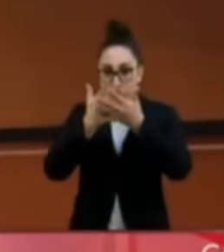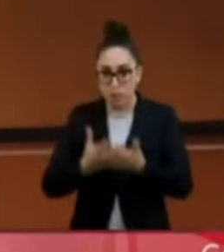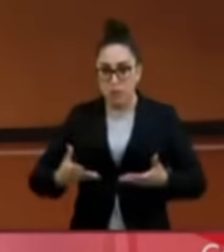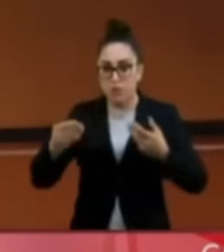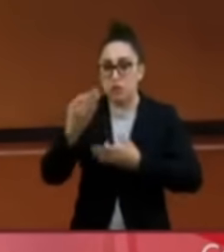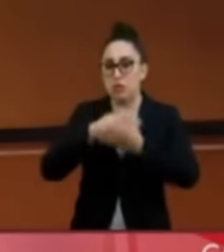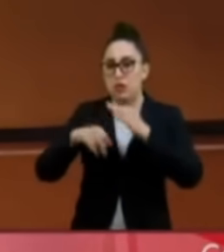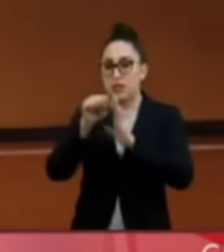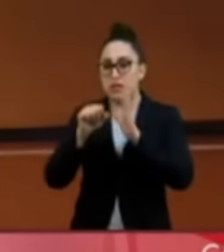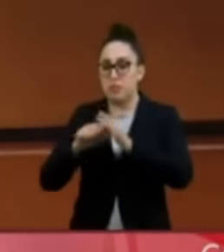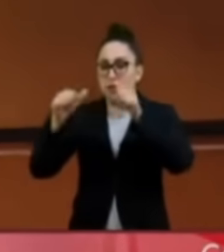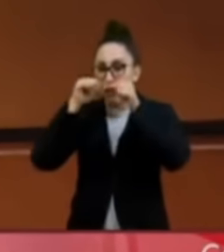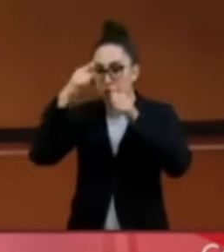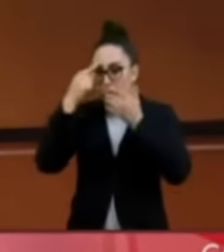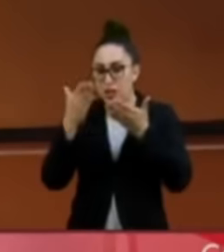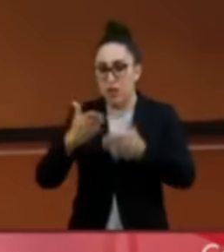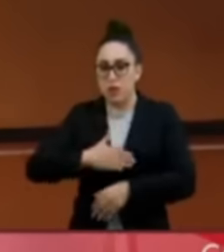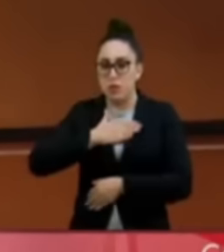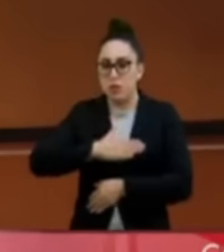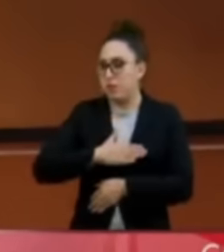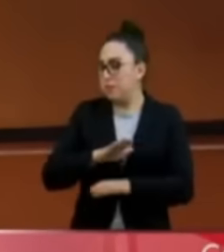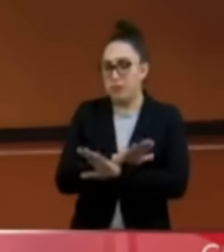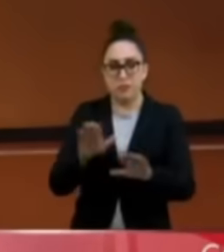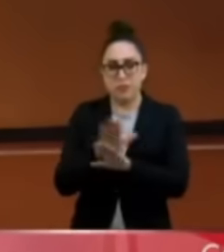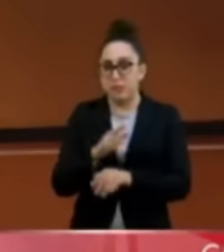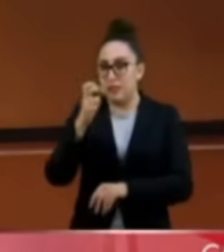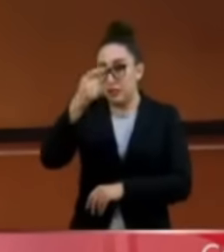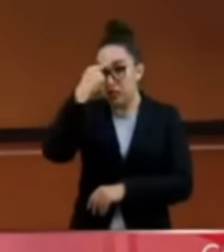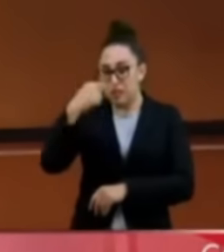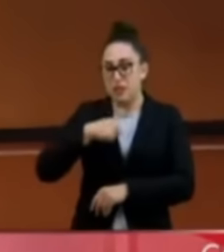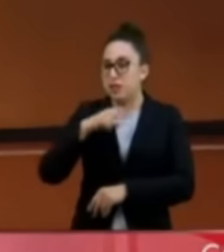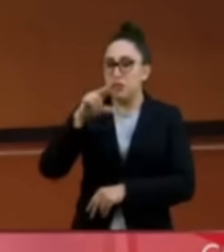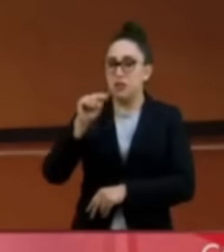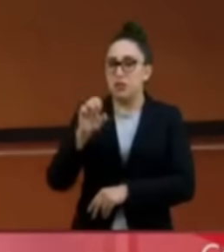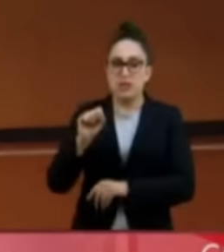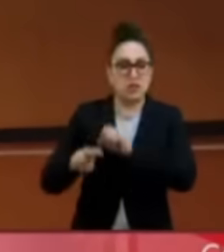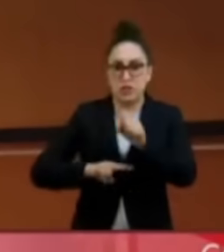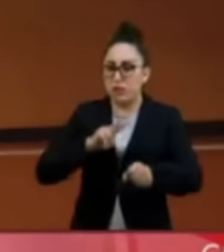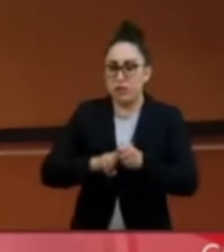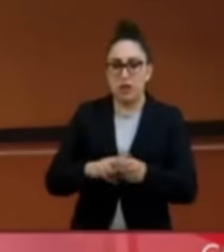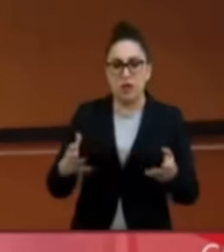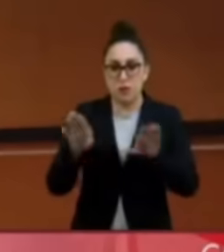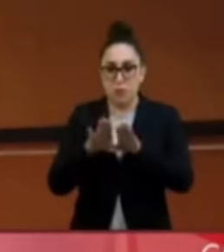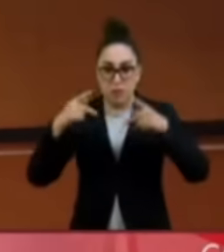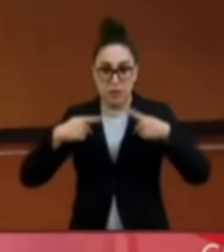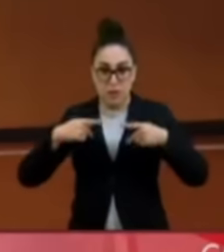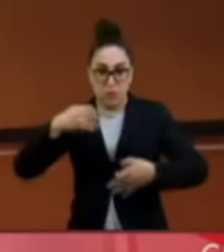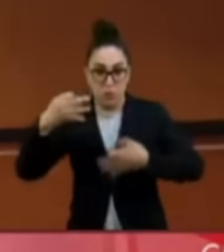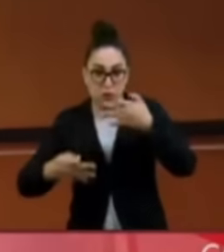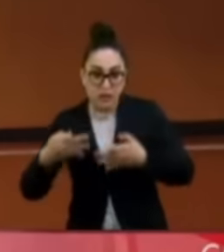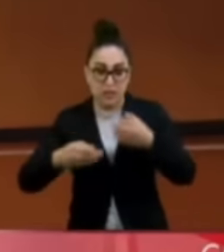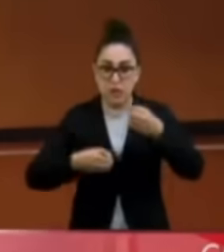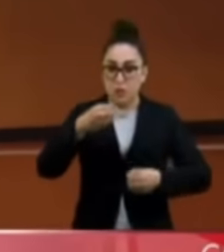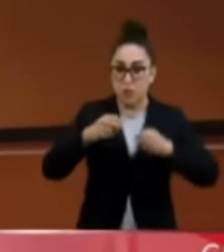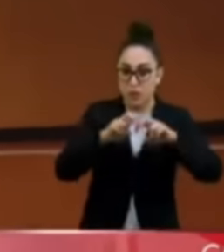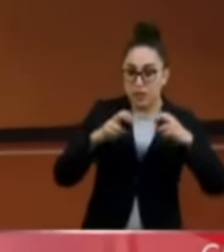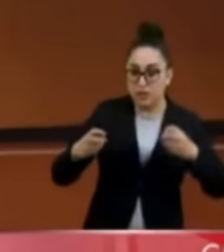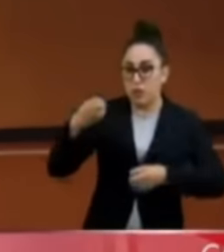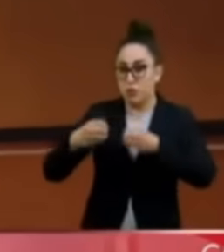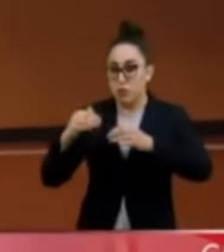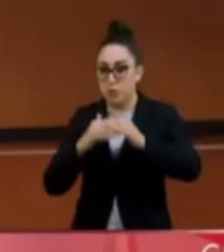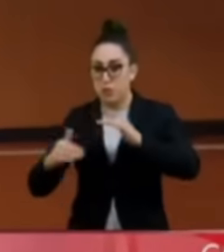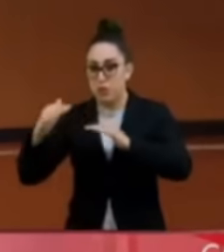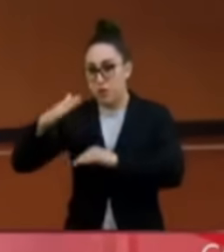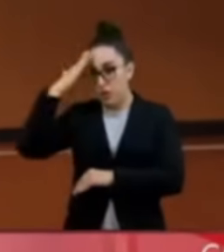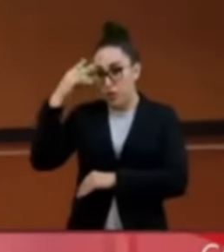de impartición de justicia. Nada garantiza que la elección popular de jueces, magistrados y ministros y